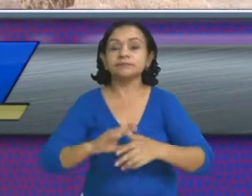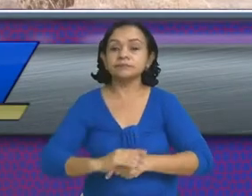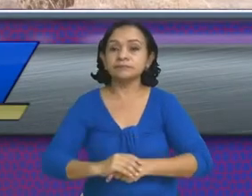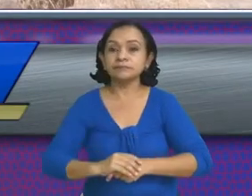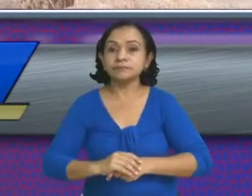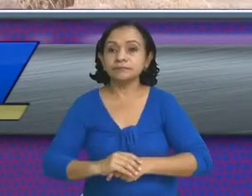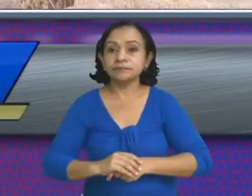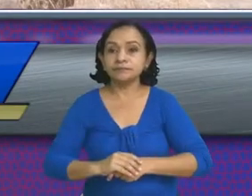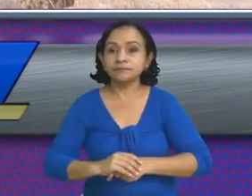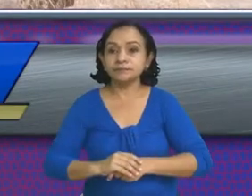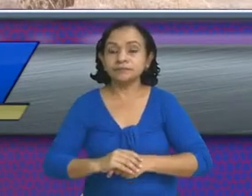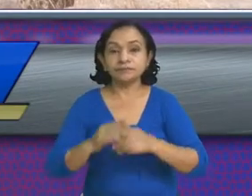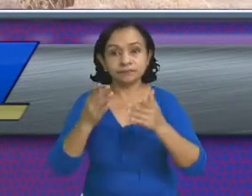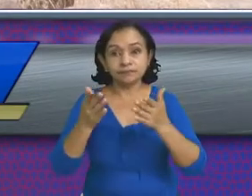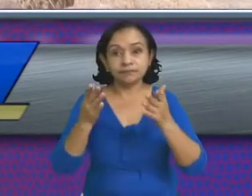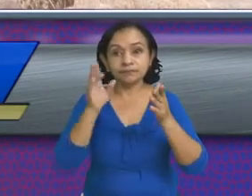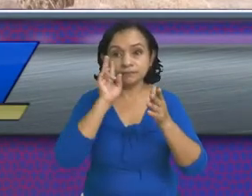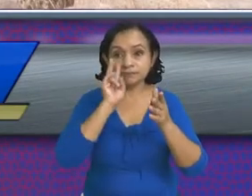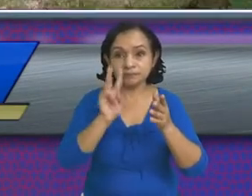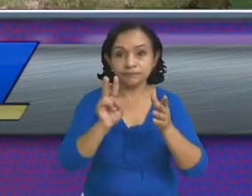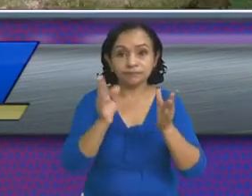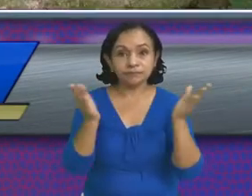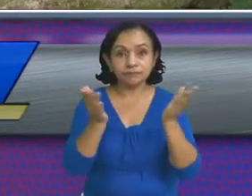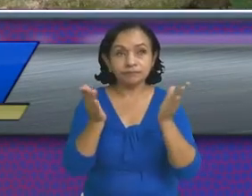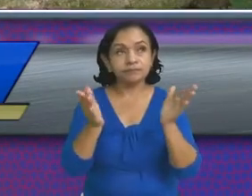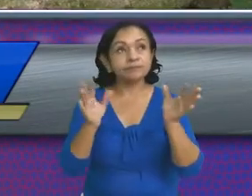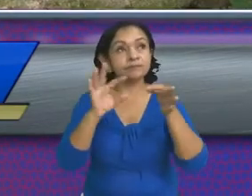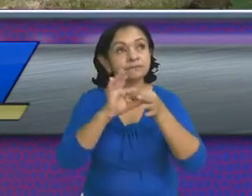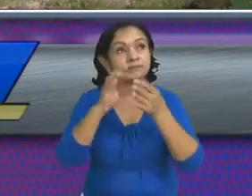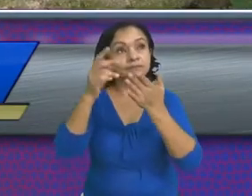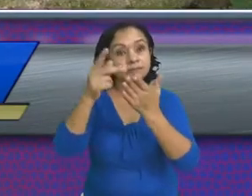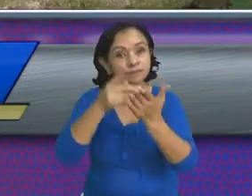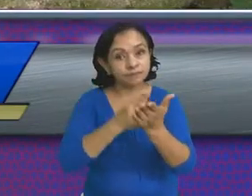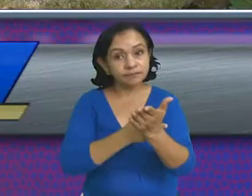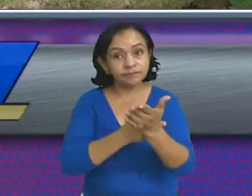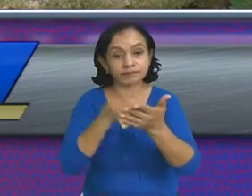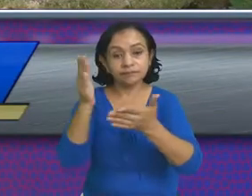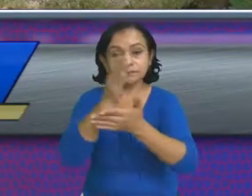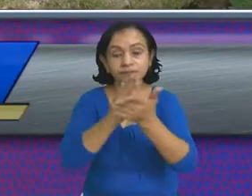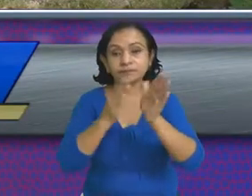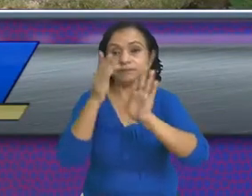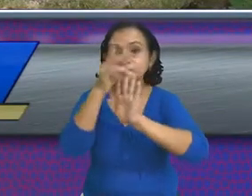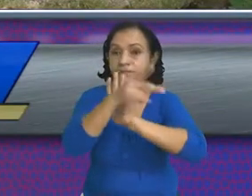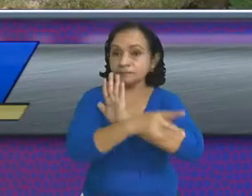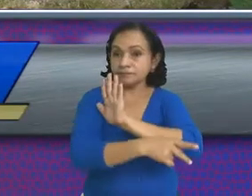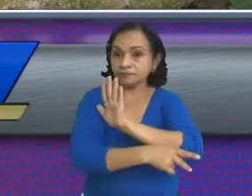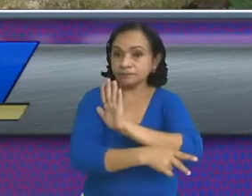si usted vio ese foco, claro, es parte del proyecto. En algunos países